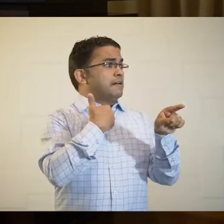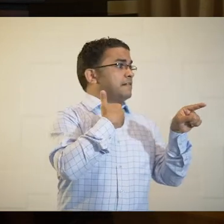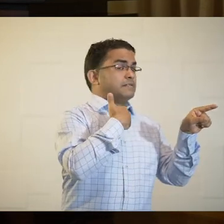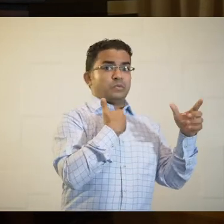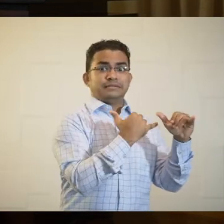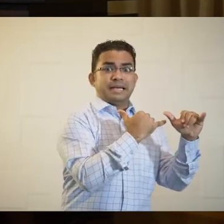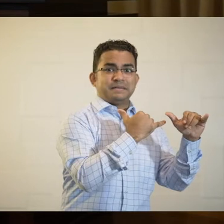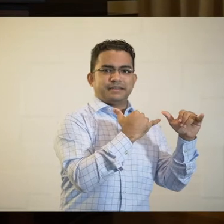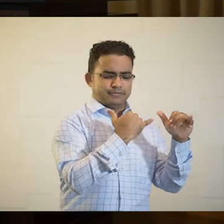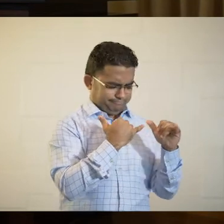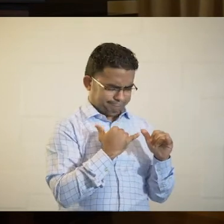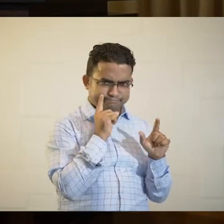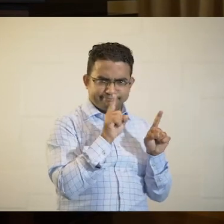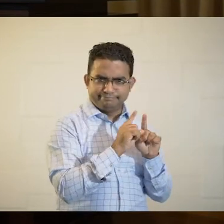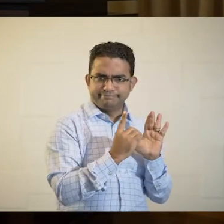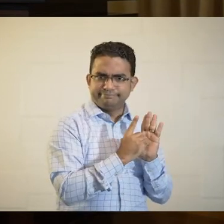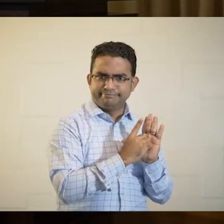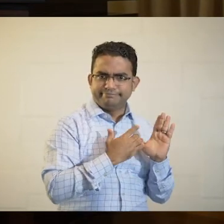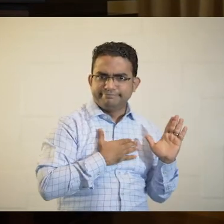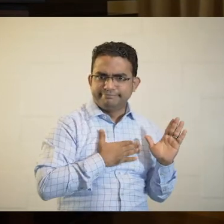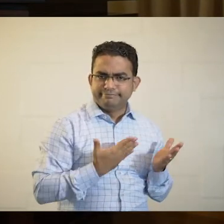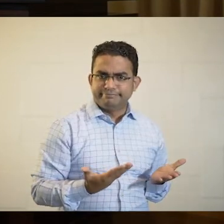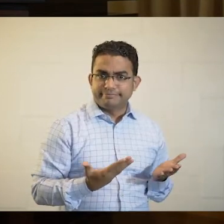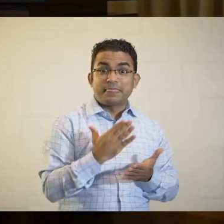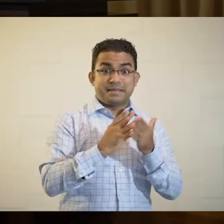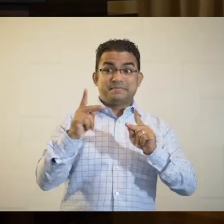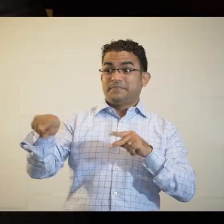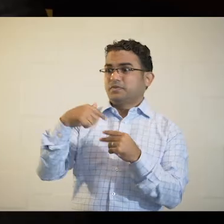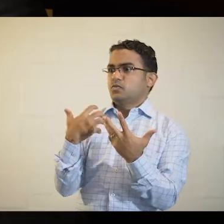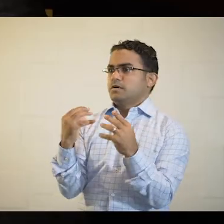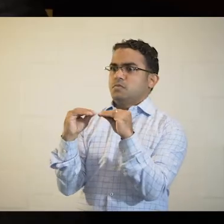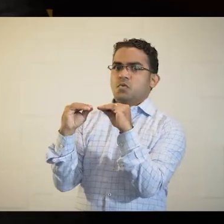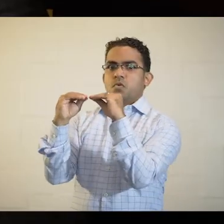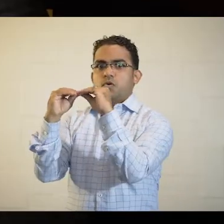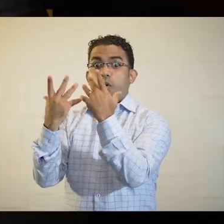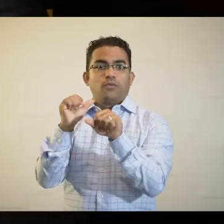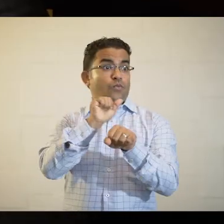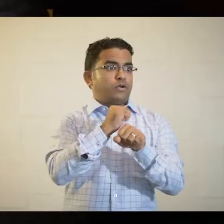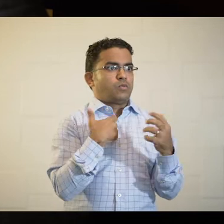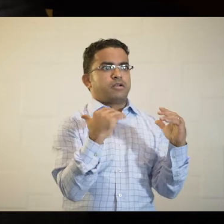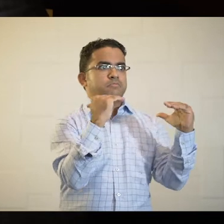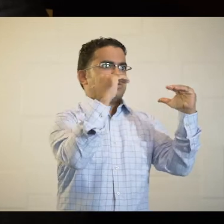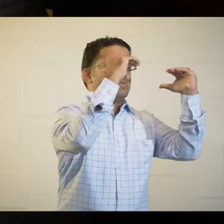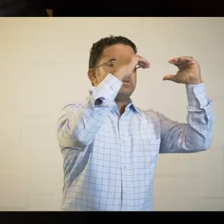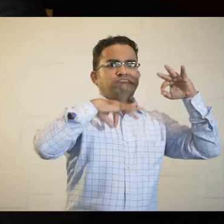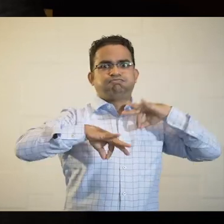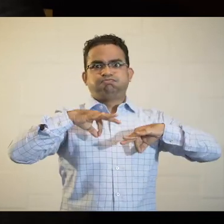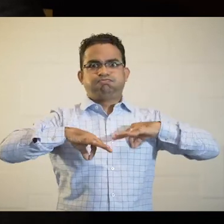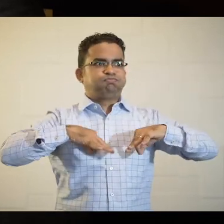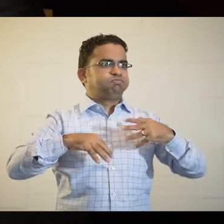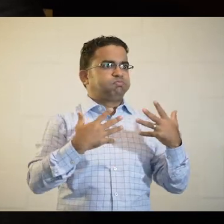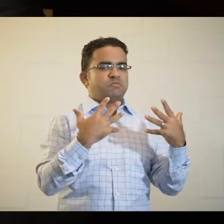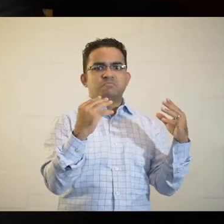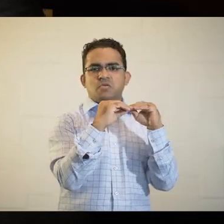Vemos con frecuencia a personas preocupadas por tener más. También en el ámbito corporal. Tener más abdominales, tener más juventud, tener más